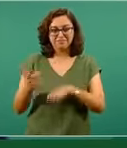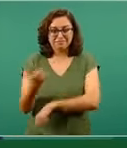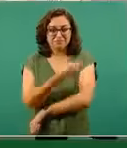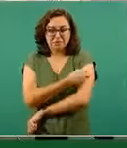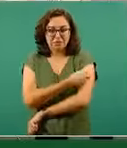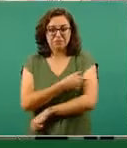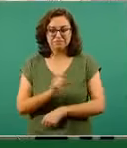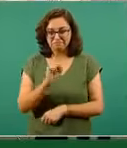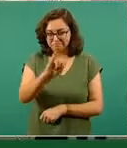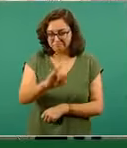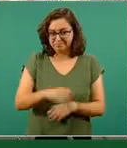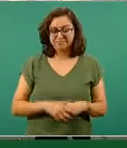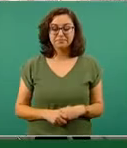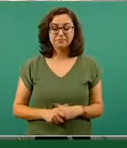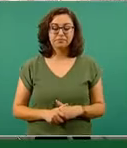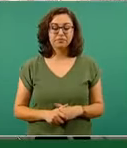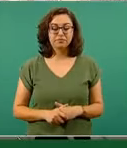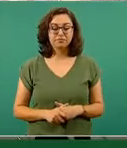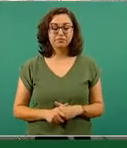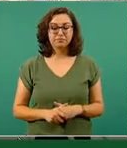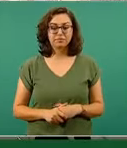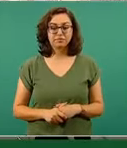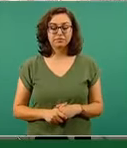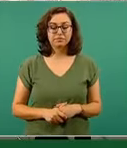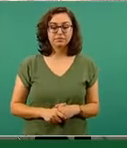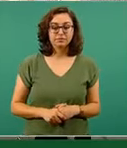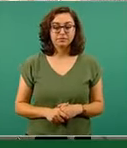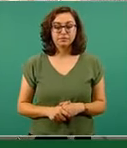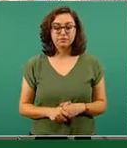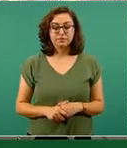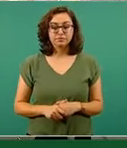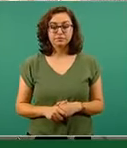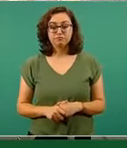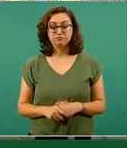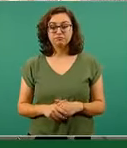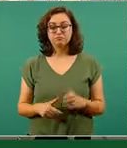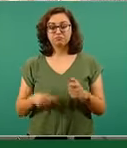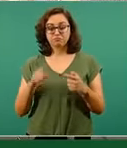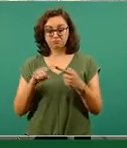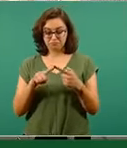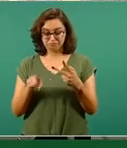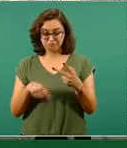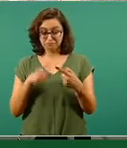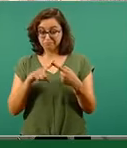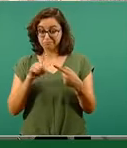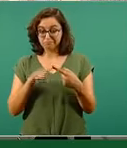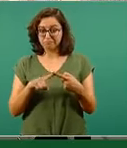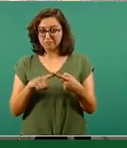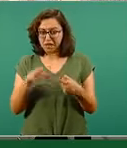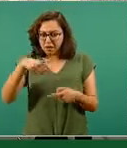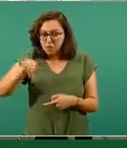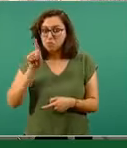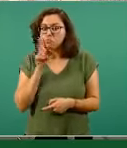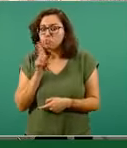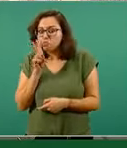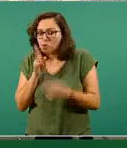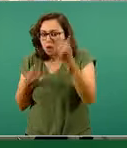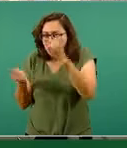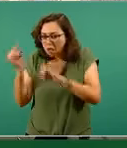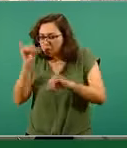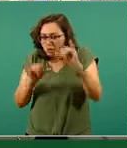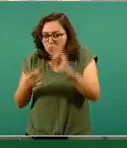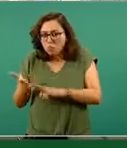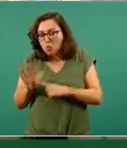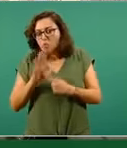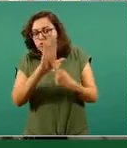Gracias. Con respecto, a ver, uno, no se piden estudios, no hay ningún estudio que se